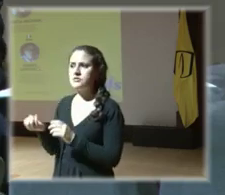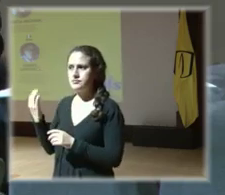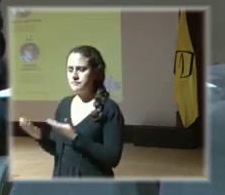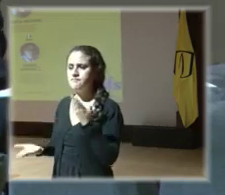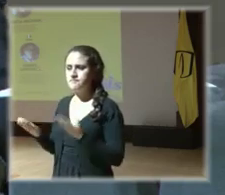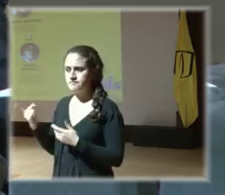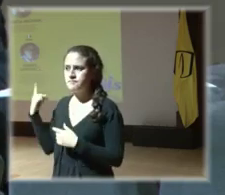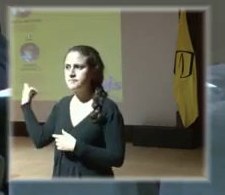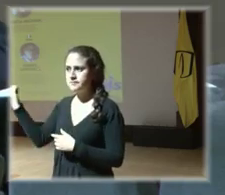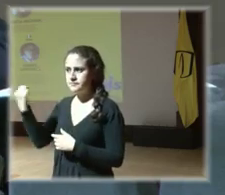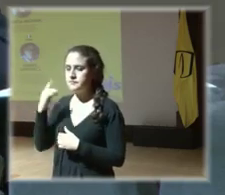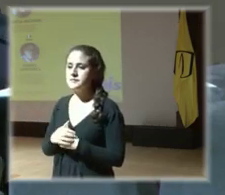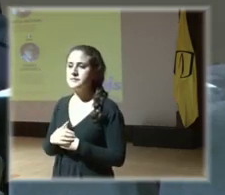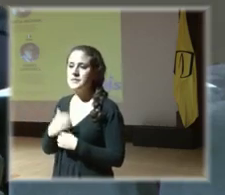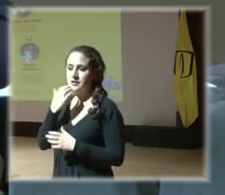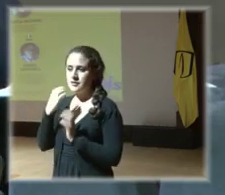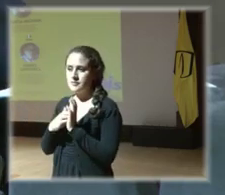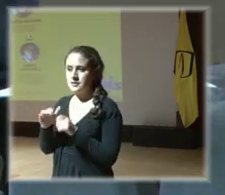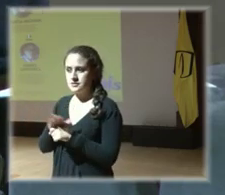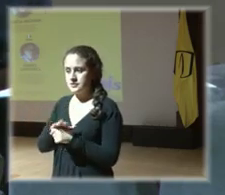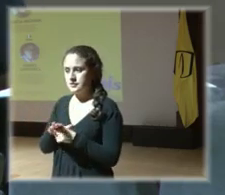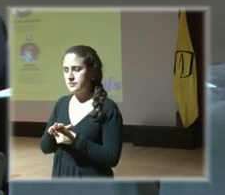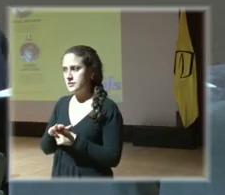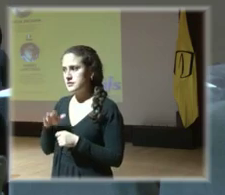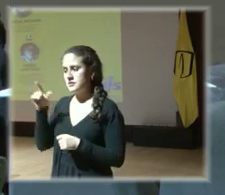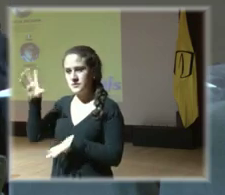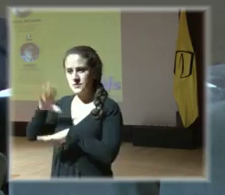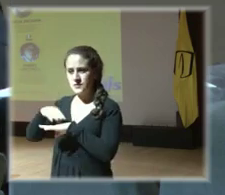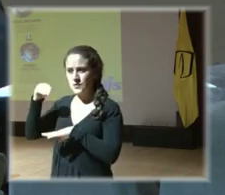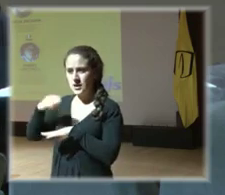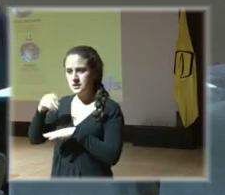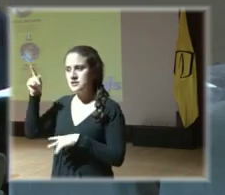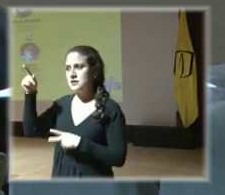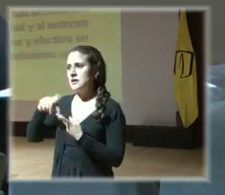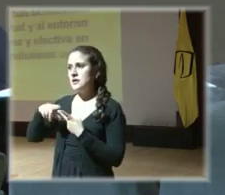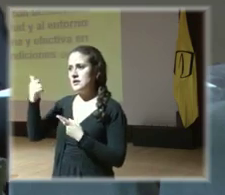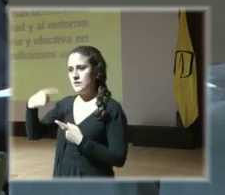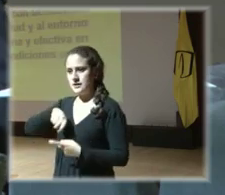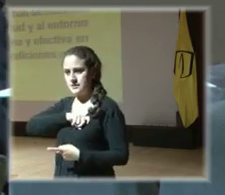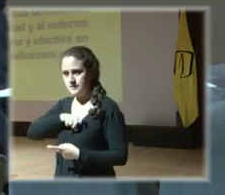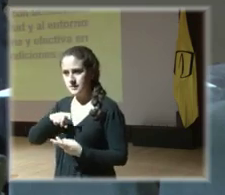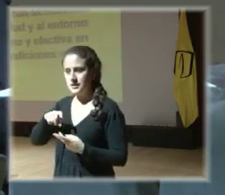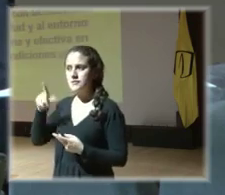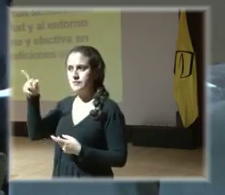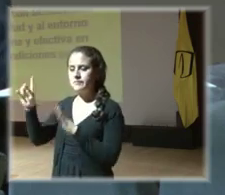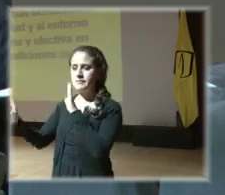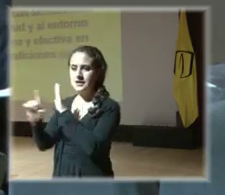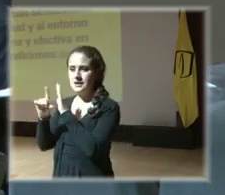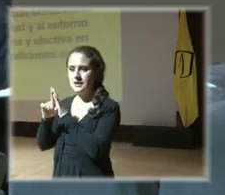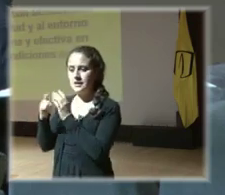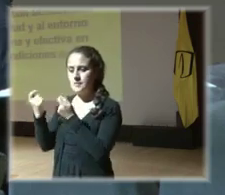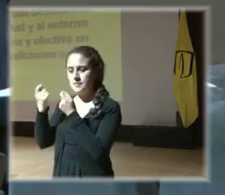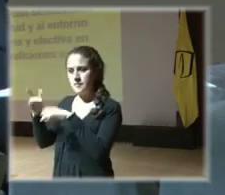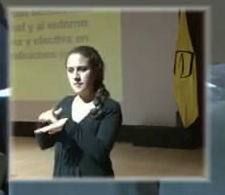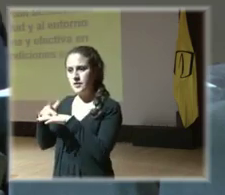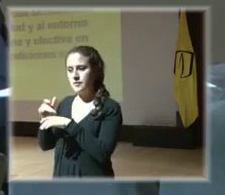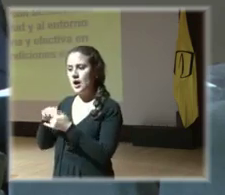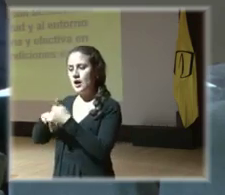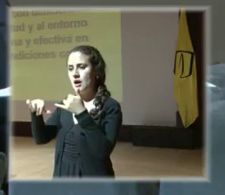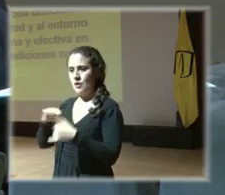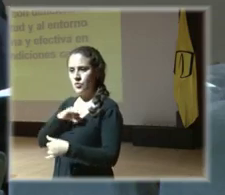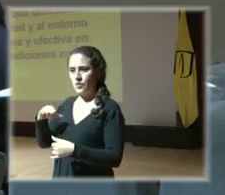comparado. En el caso de, bueno, de Suecia, pero mismo en España, existe una ley de promoción de autonomía personal